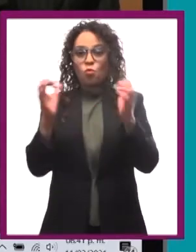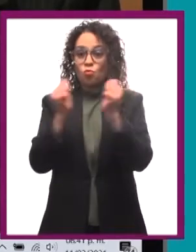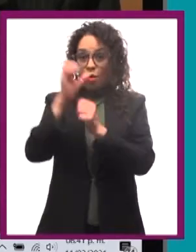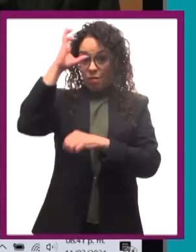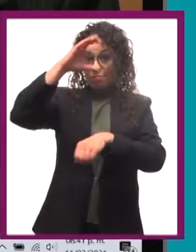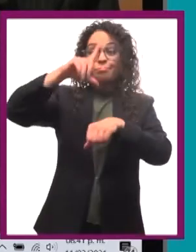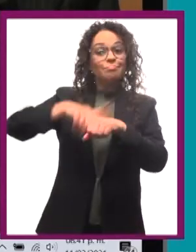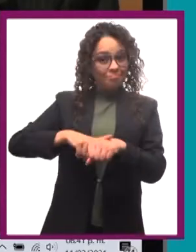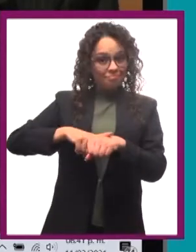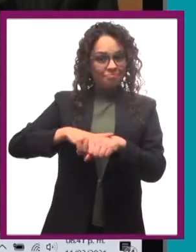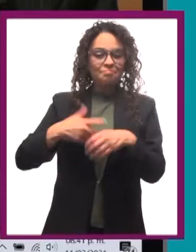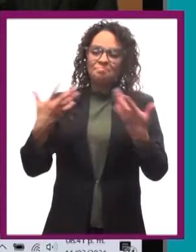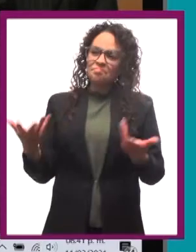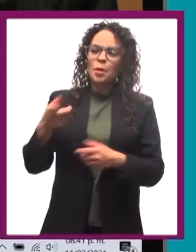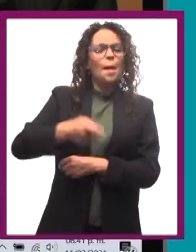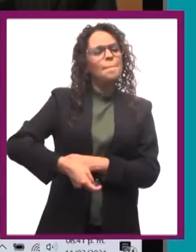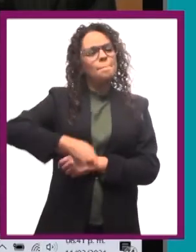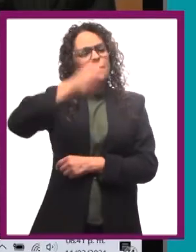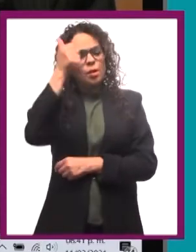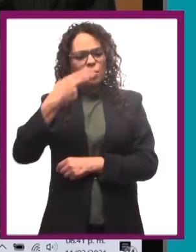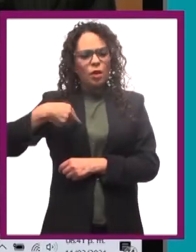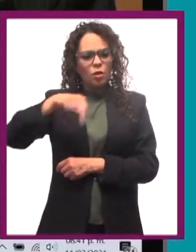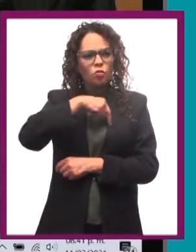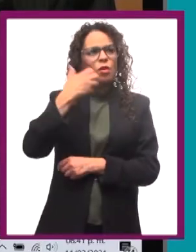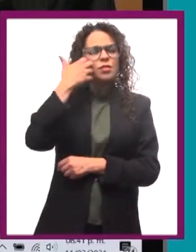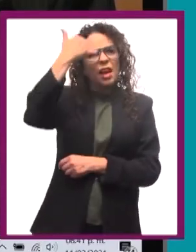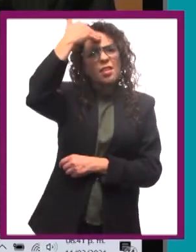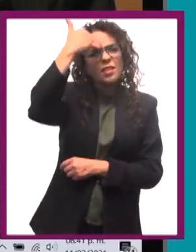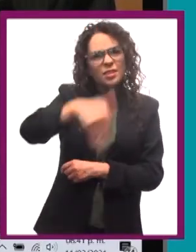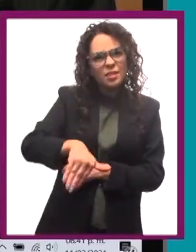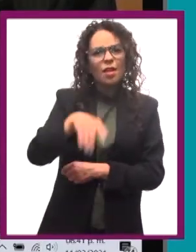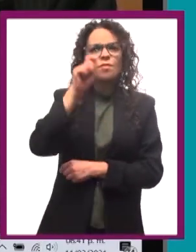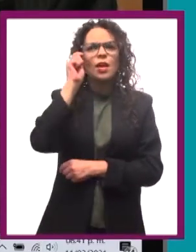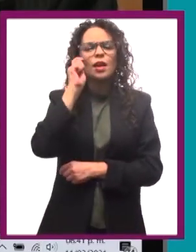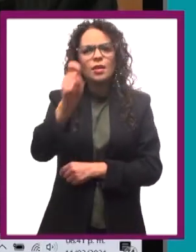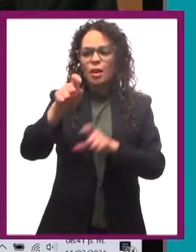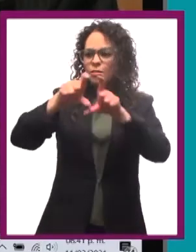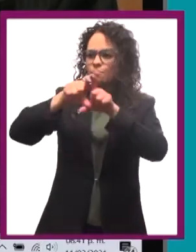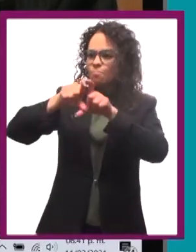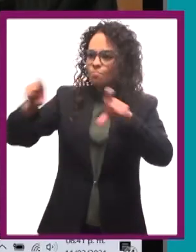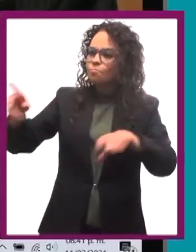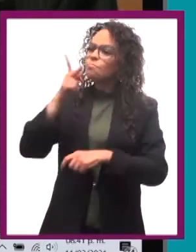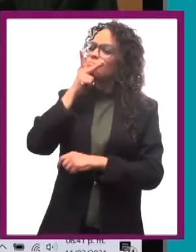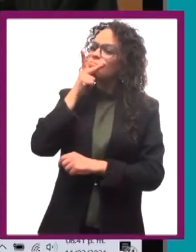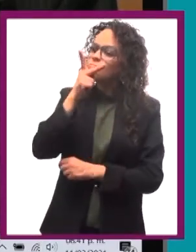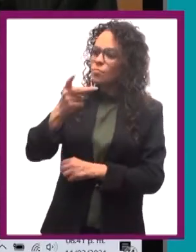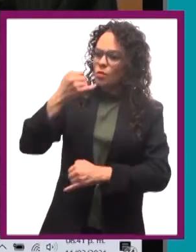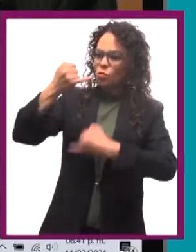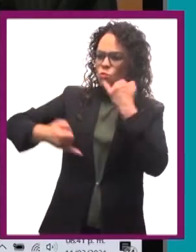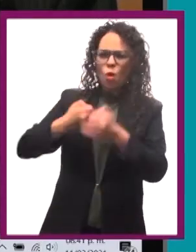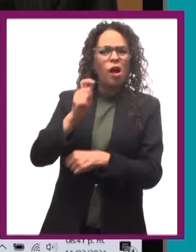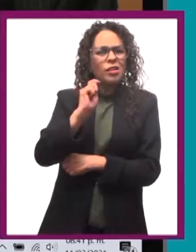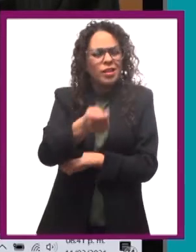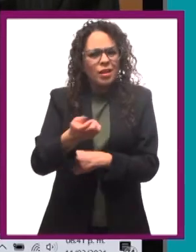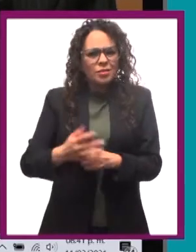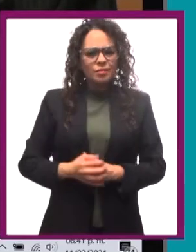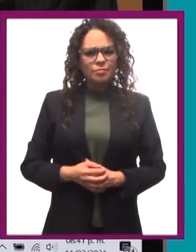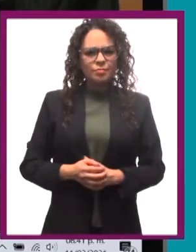cultura. Pensamos que tal vez lo primero que nos gustaría escuchar es una definición de lo que es el